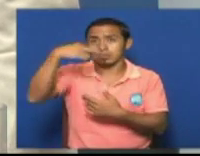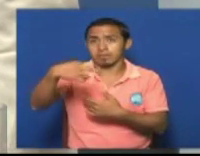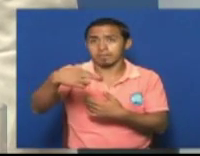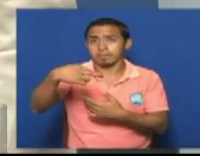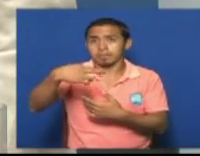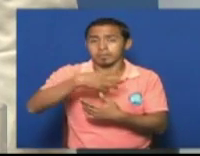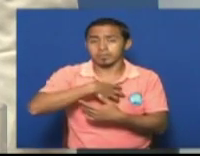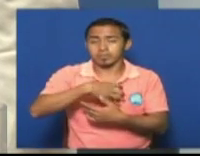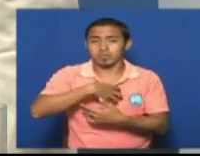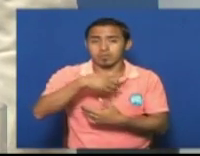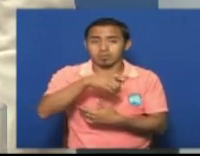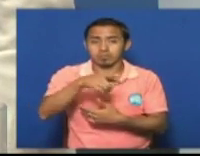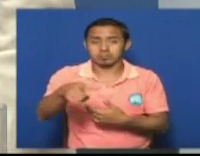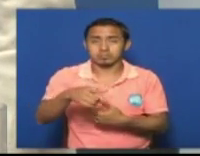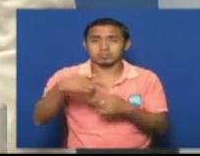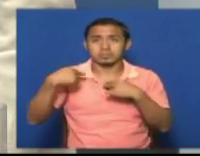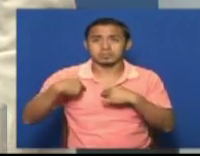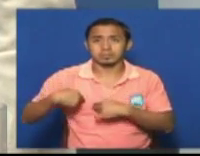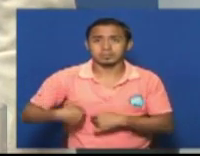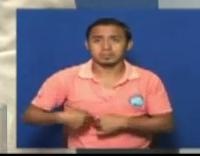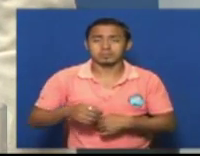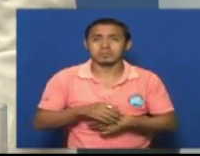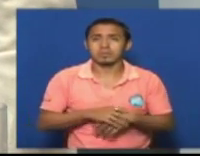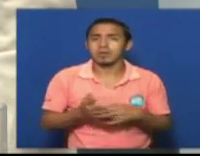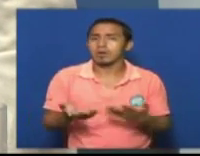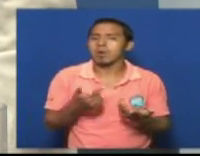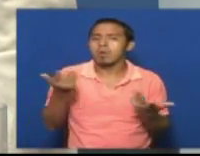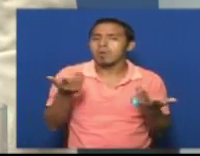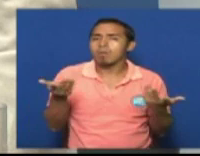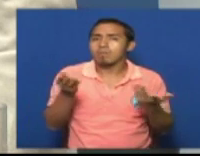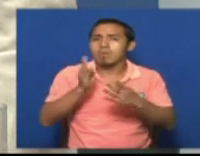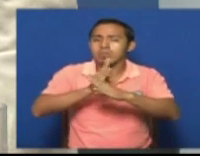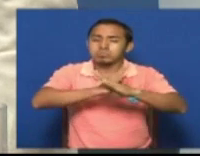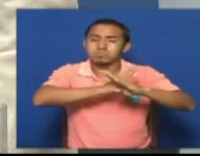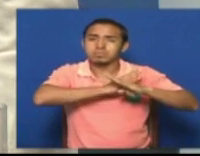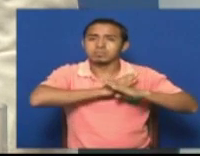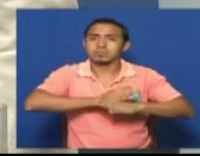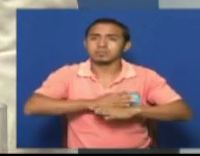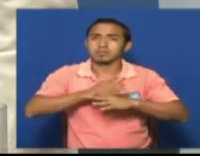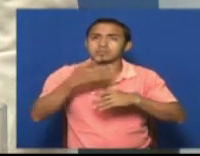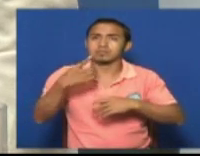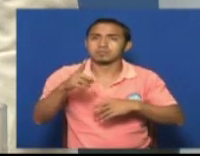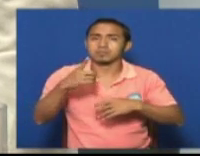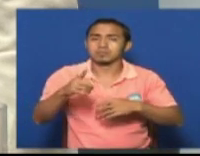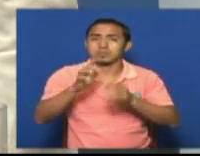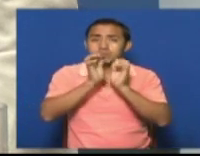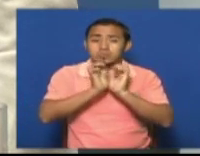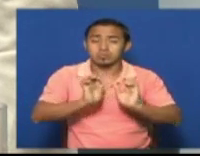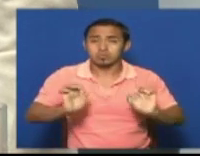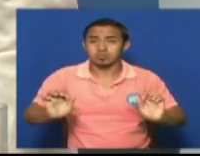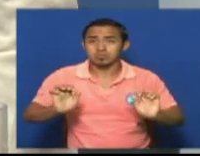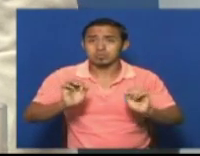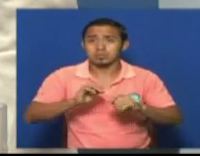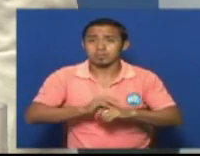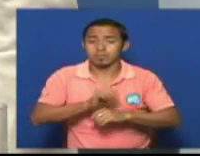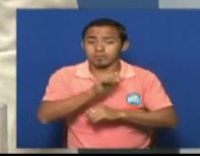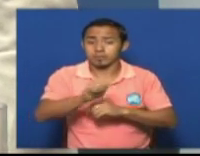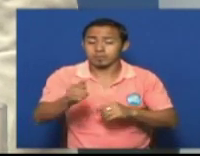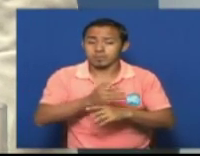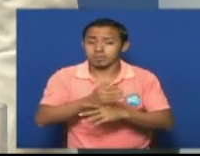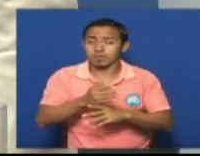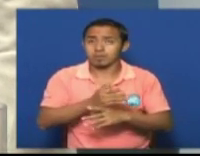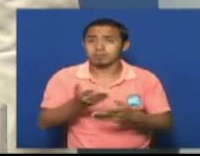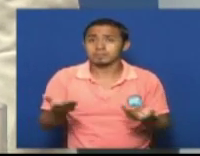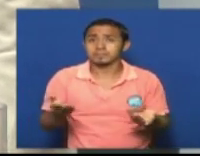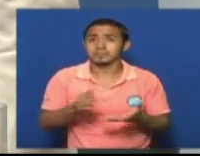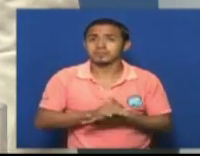la dignidad de seres humanos ahora de qué manera protege la convención de los derechos de la niña y el niño a lo infante